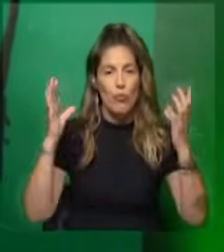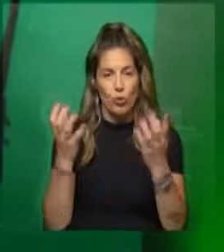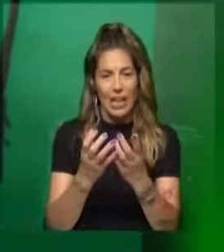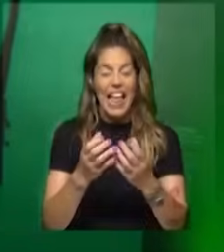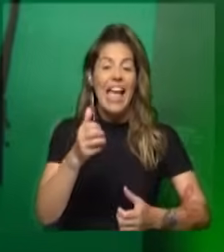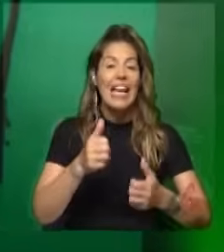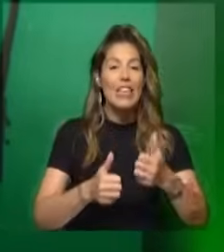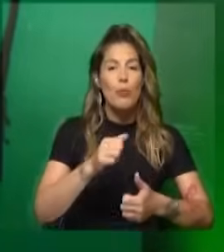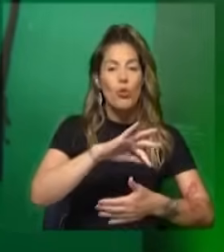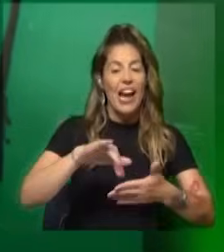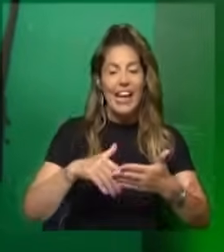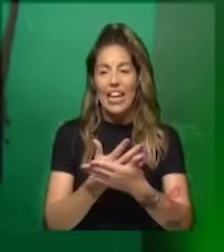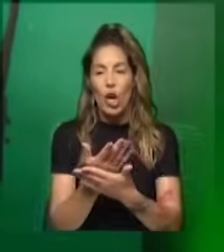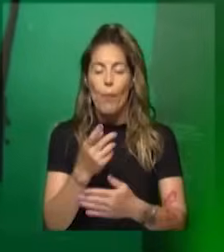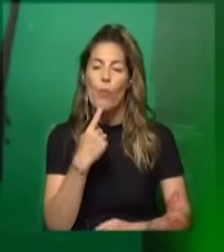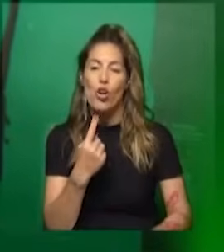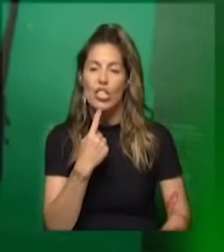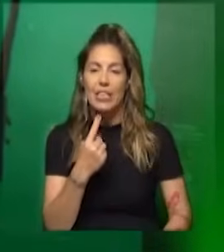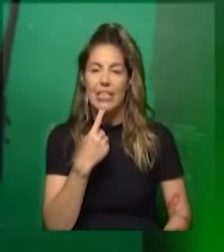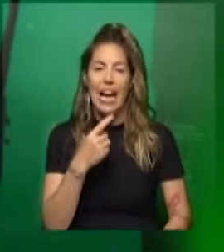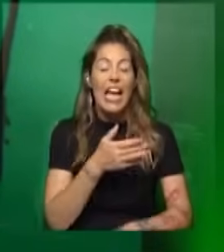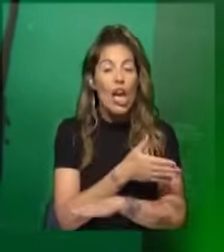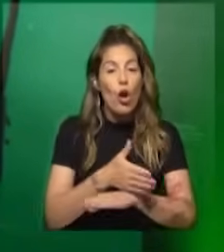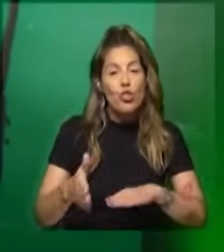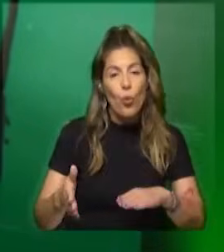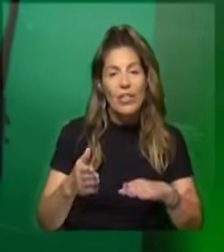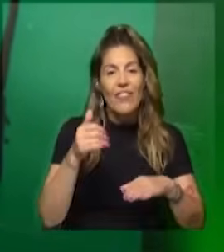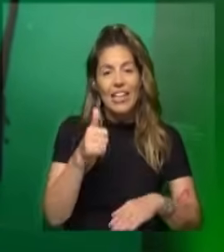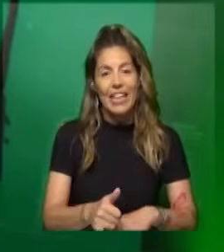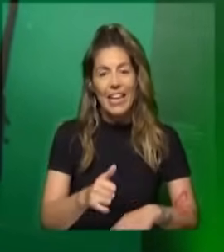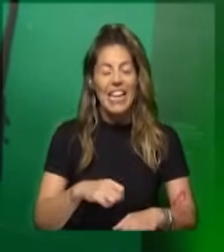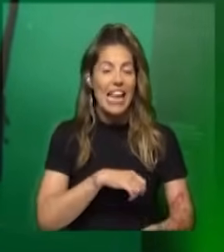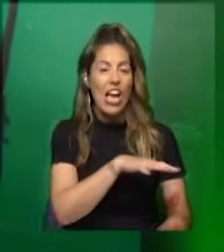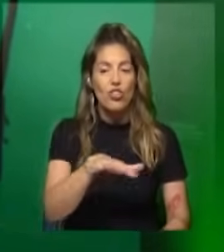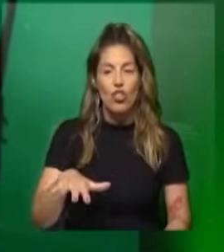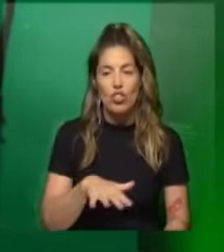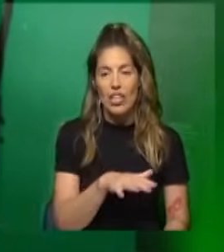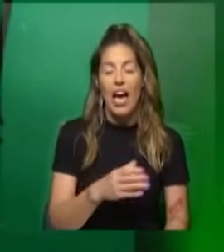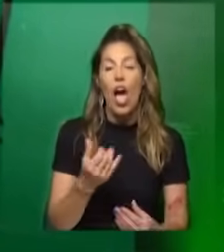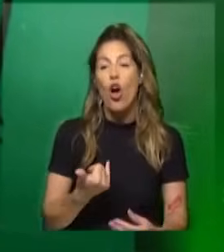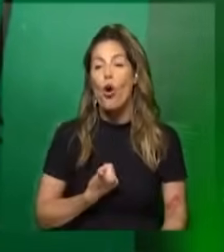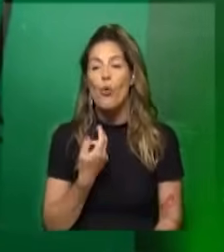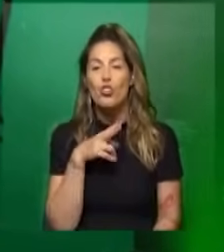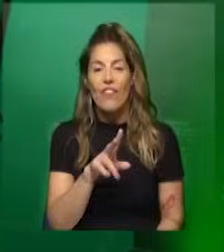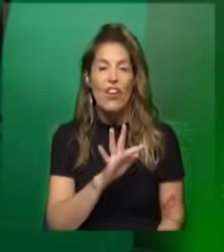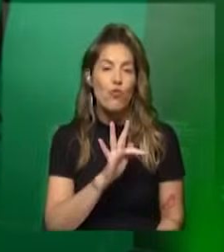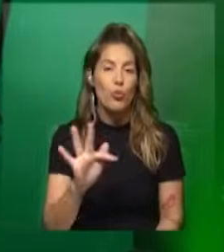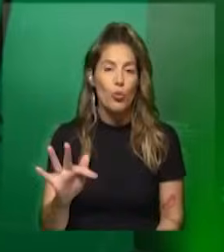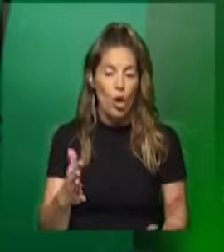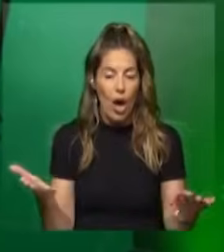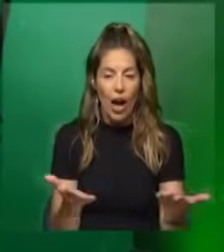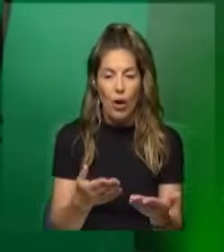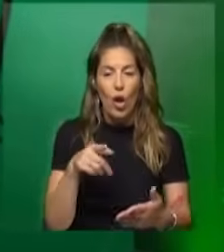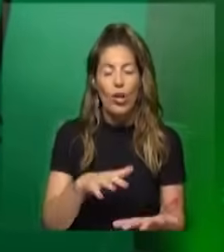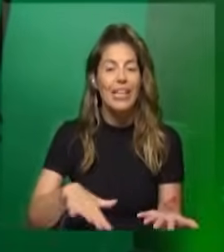disputas geopolíticas estamos atravesando? ¿Qué consecuencias van a tener en nuestras sociedades? ¿Cómo se ve este futuro inmediato con